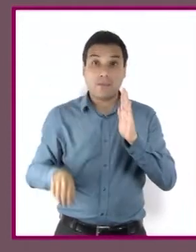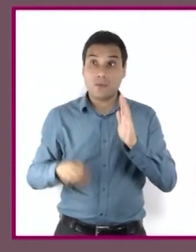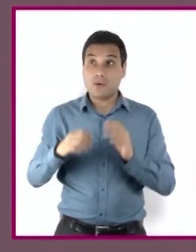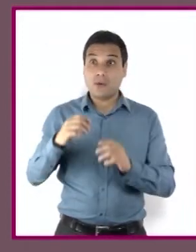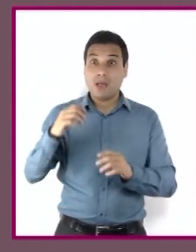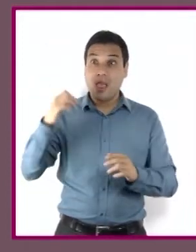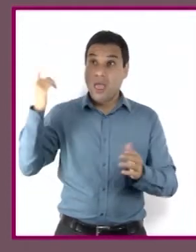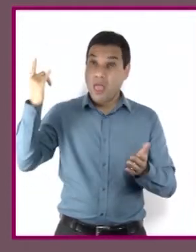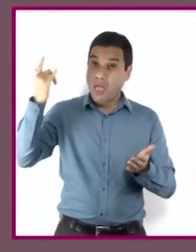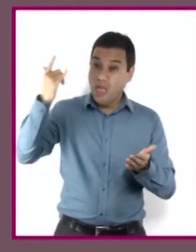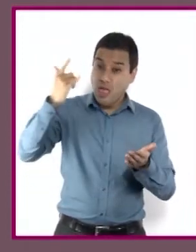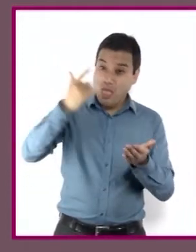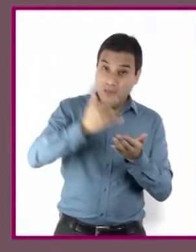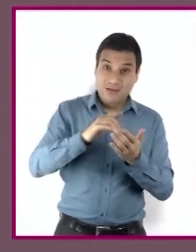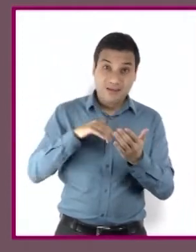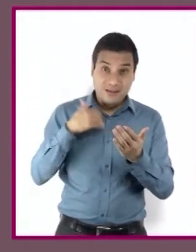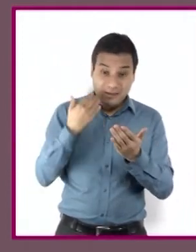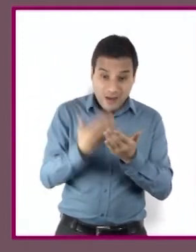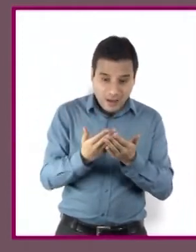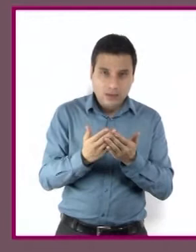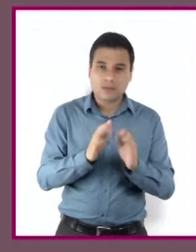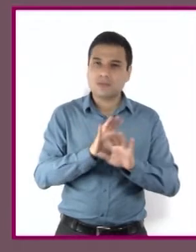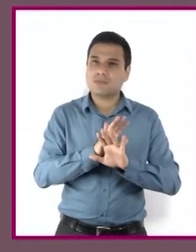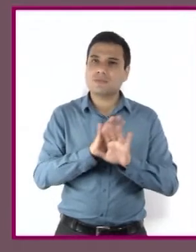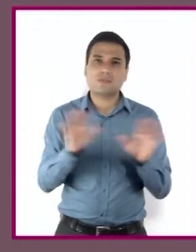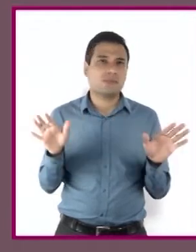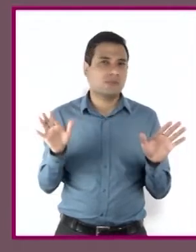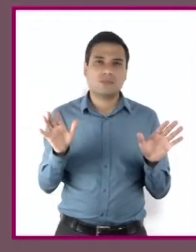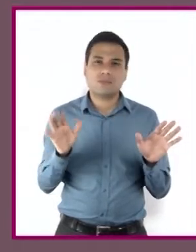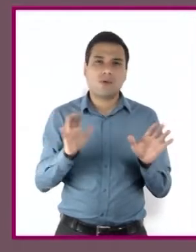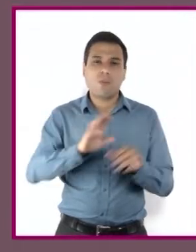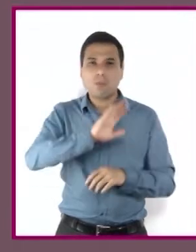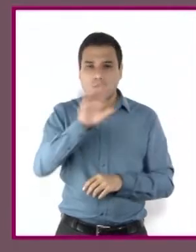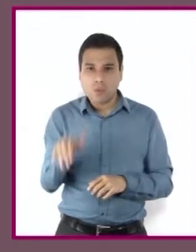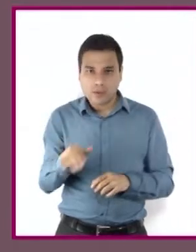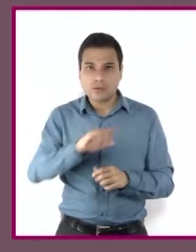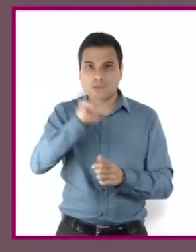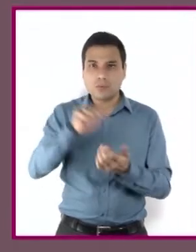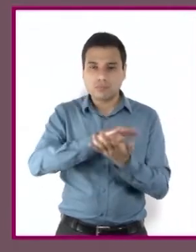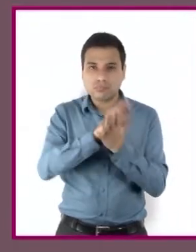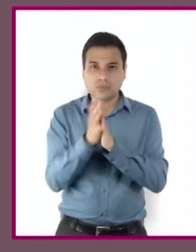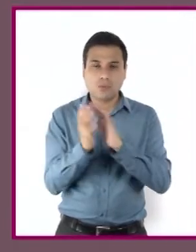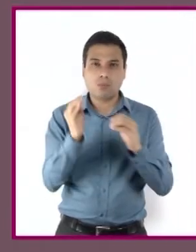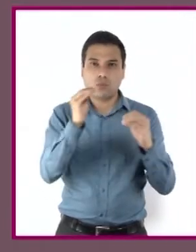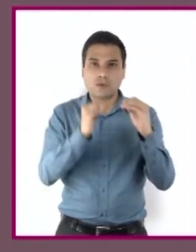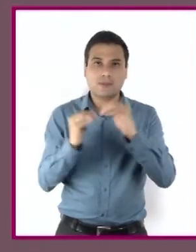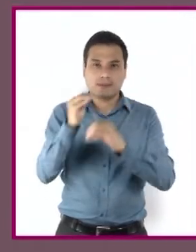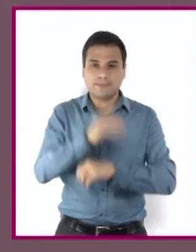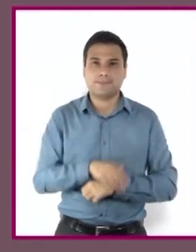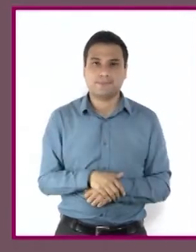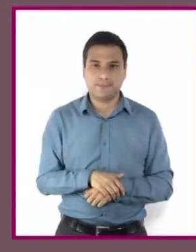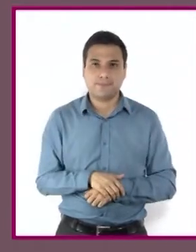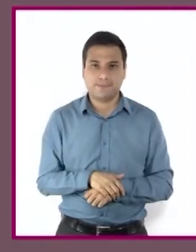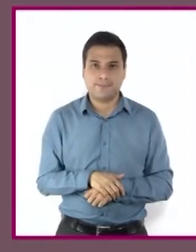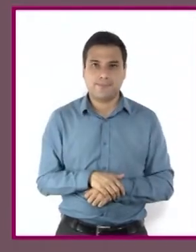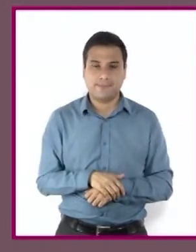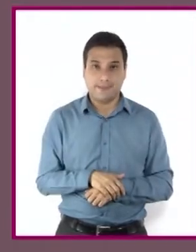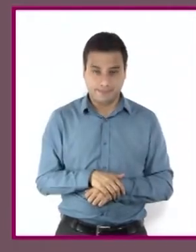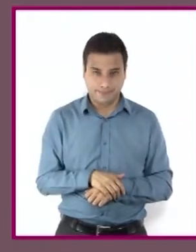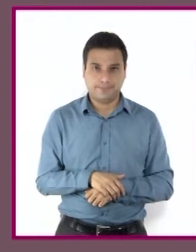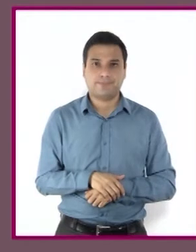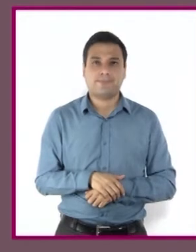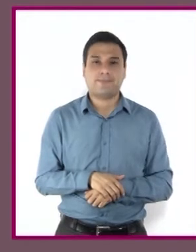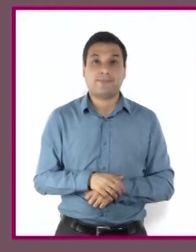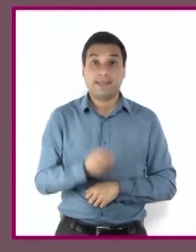para siempre, para formar así las montañas. Este sol fue destruido por jaguares que devoraron a los